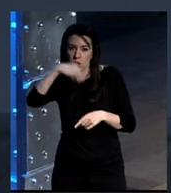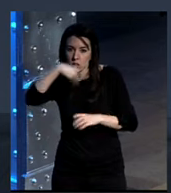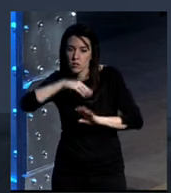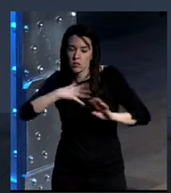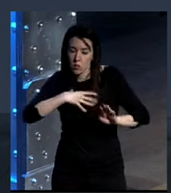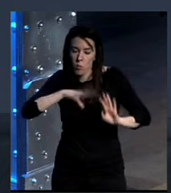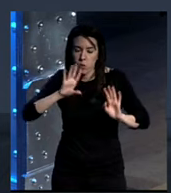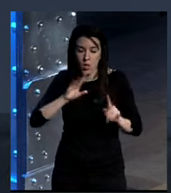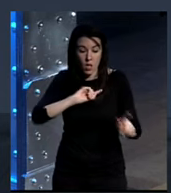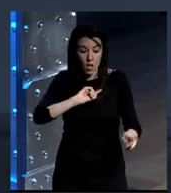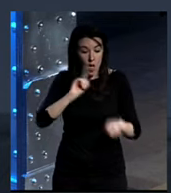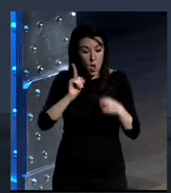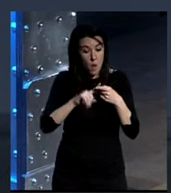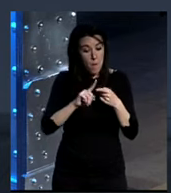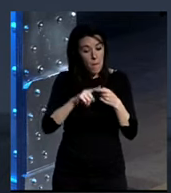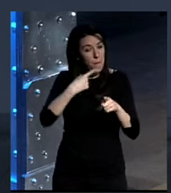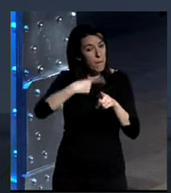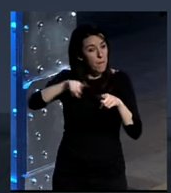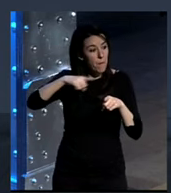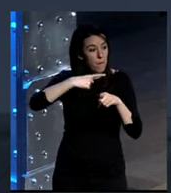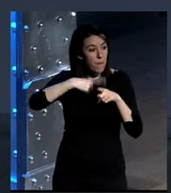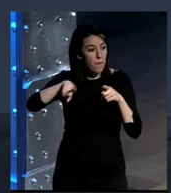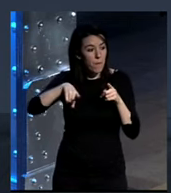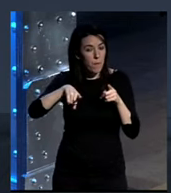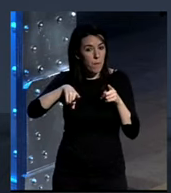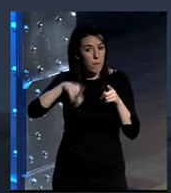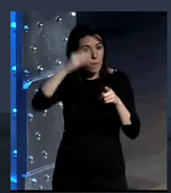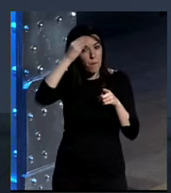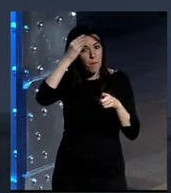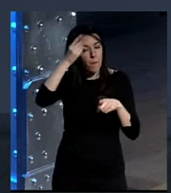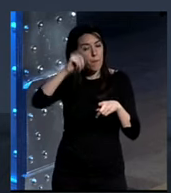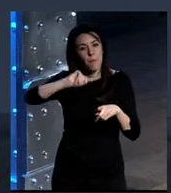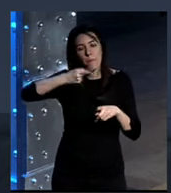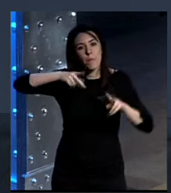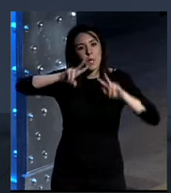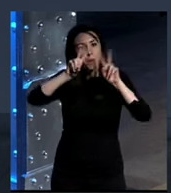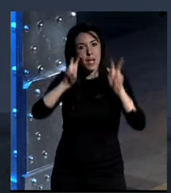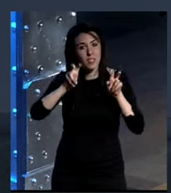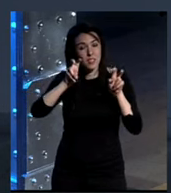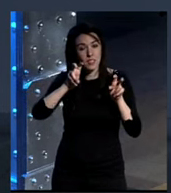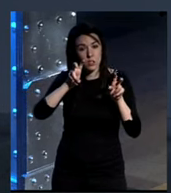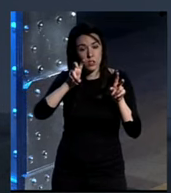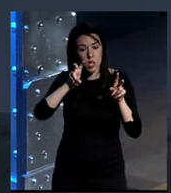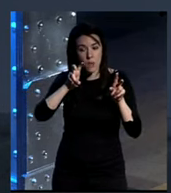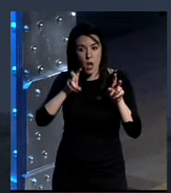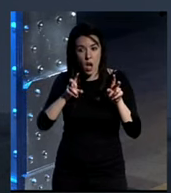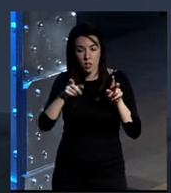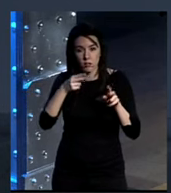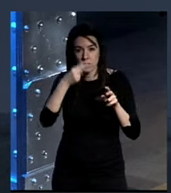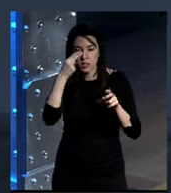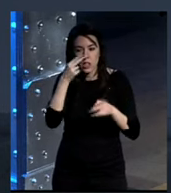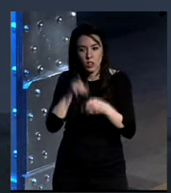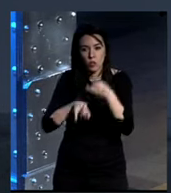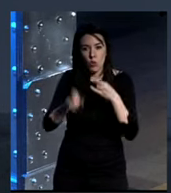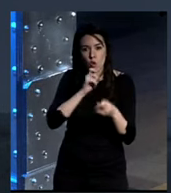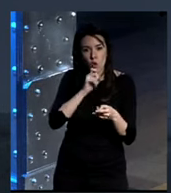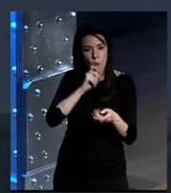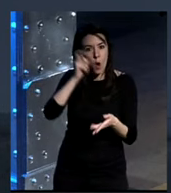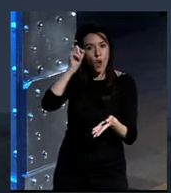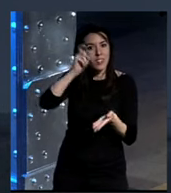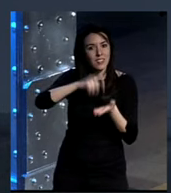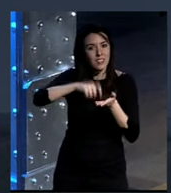La primera cosa, yo creo que el primer tema que suscitó el interés de Sebastián fue la telegrafía